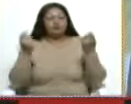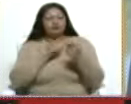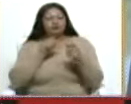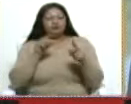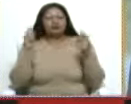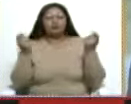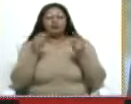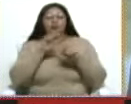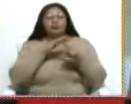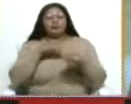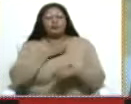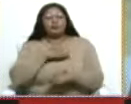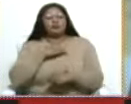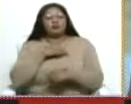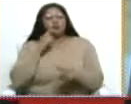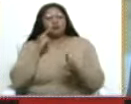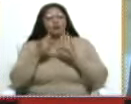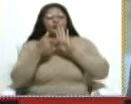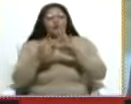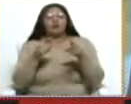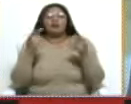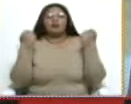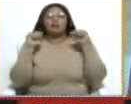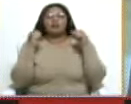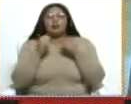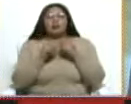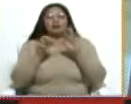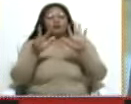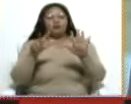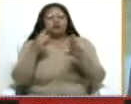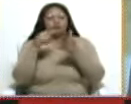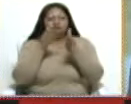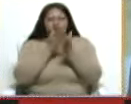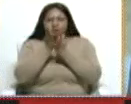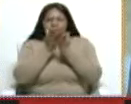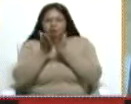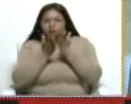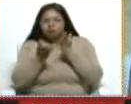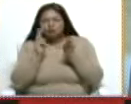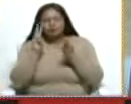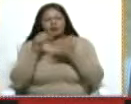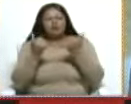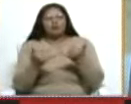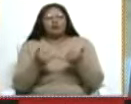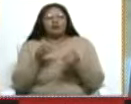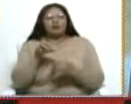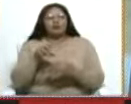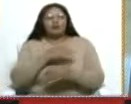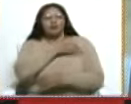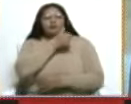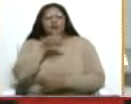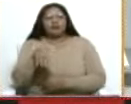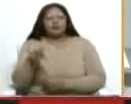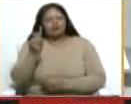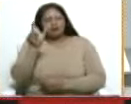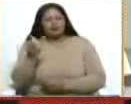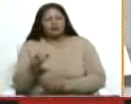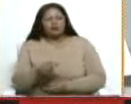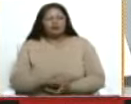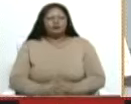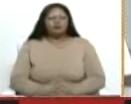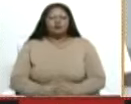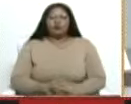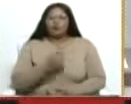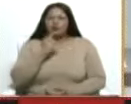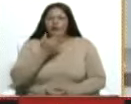misión en analizar y en poner en práctica esos 8 vértices a los cuales hacía referencia el jefe de Estado venezolano? Bueno, como lo dijo el